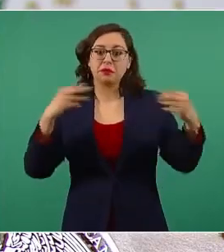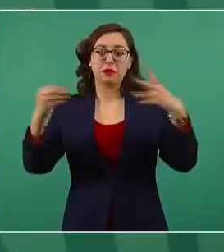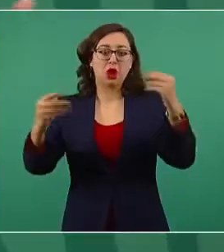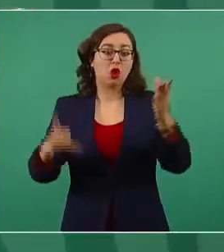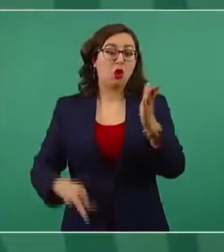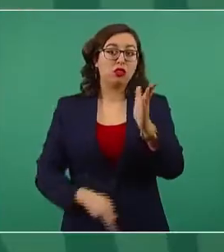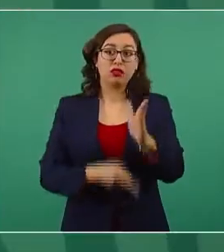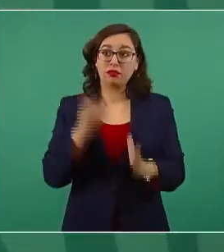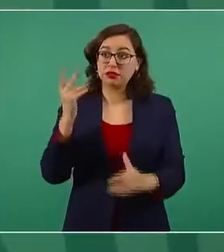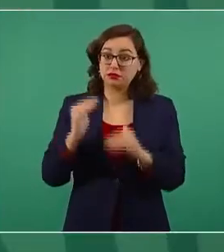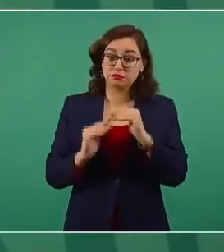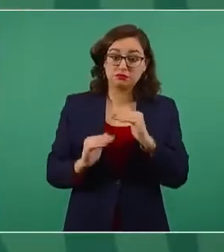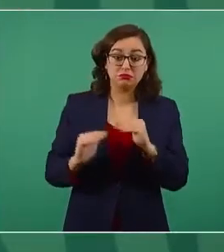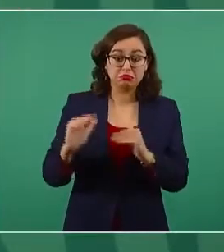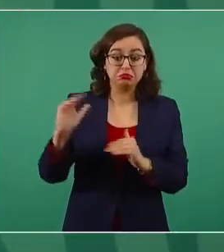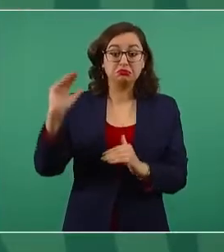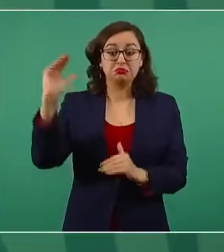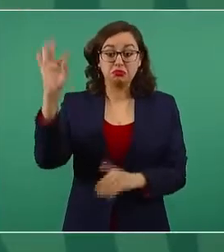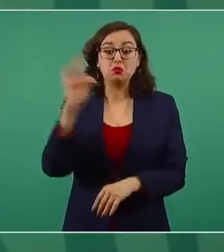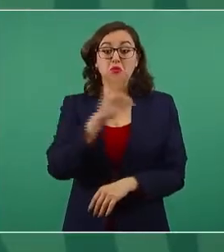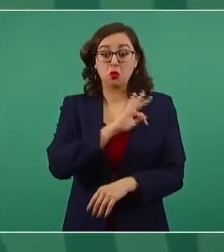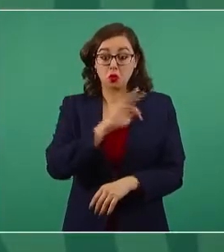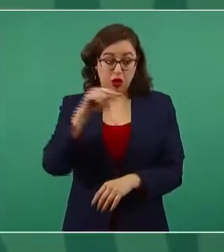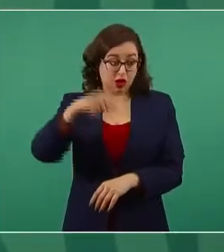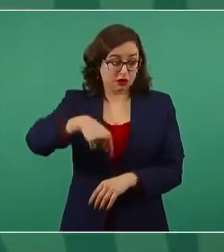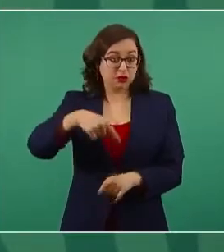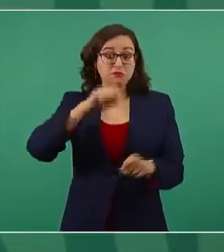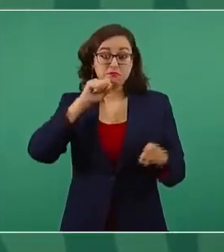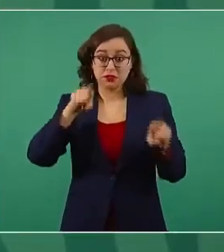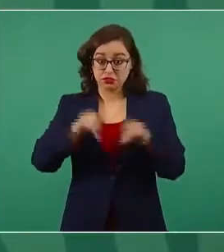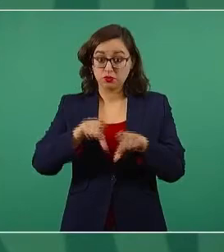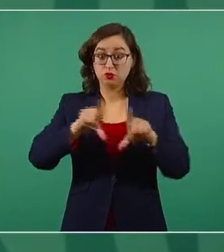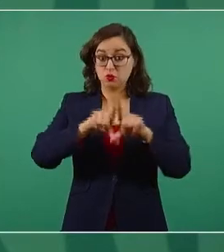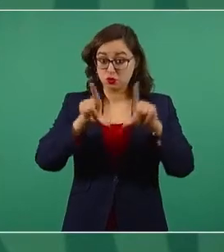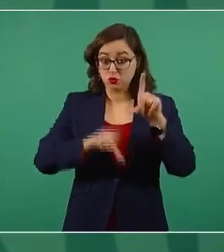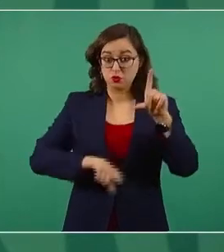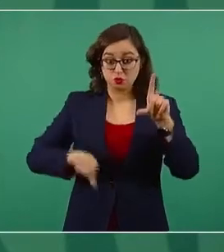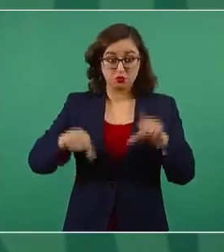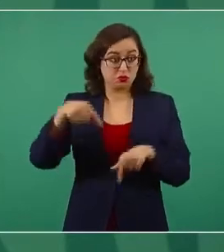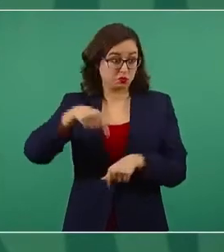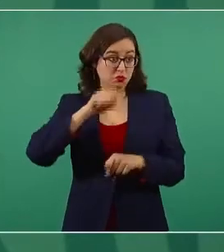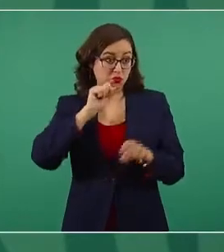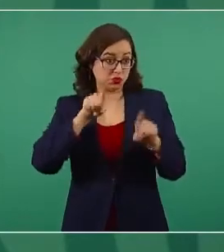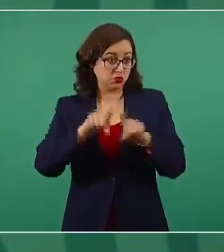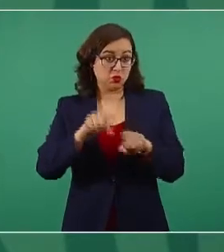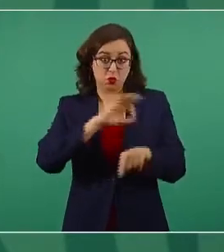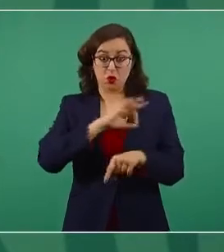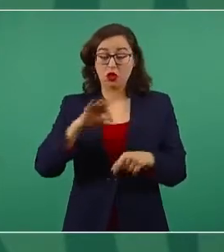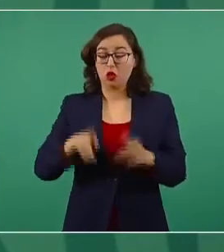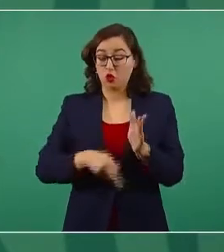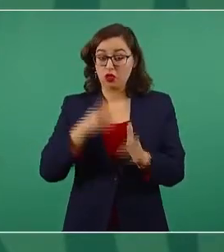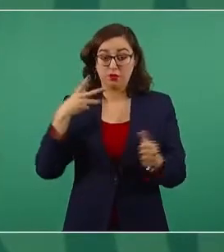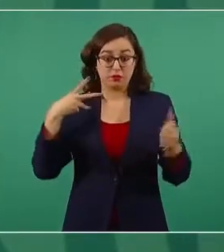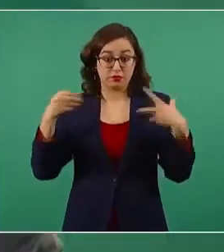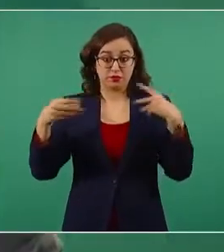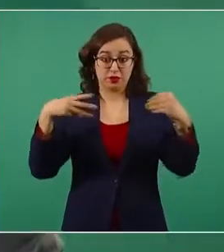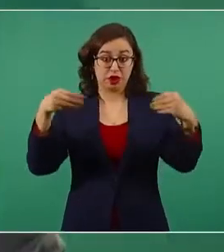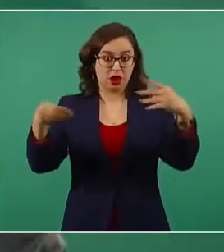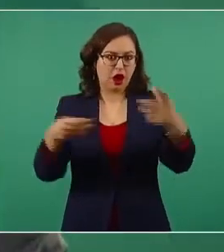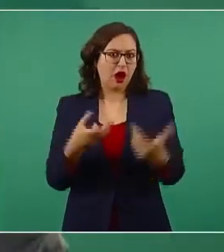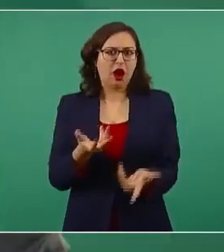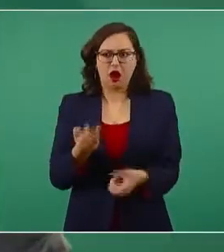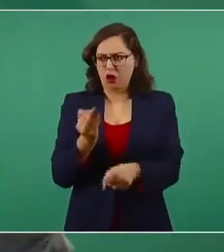país del mundo, incluso en nuestro país, o en una entidad federativa. Puede ocurrir, como nos ocurre, la gran mayoría del